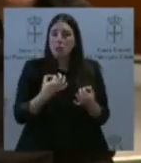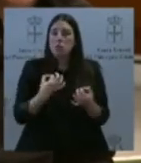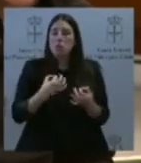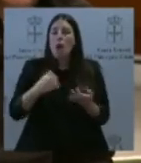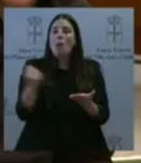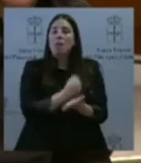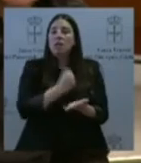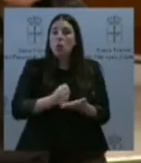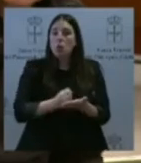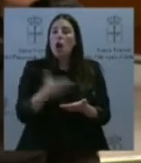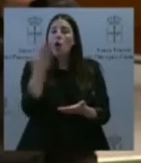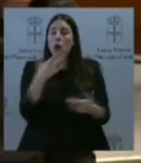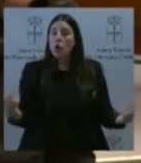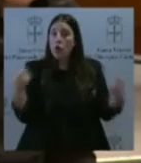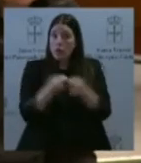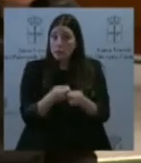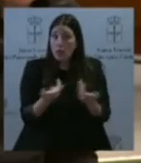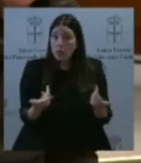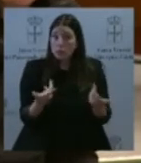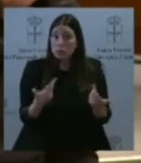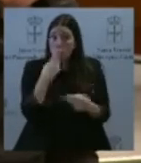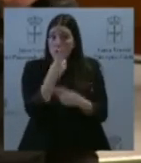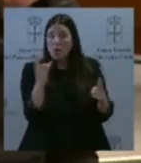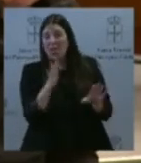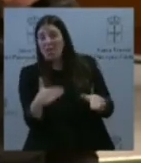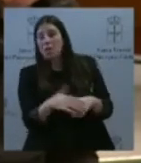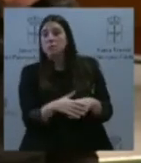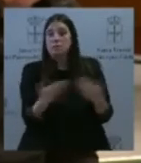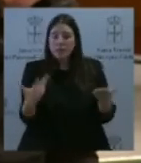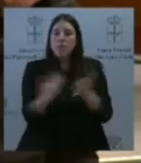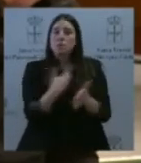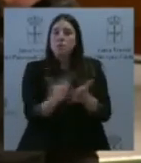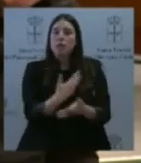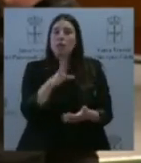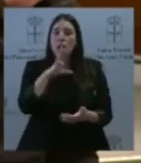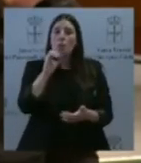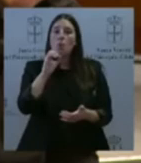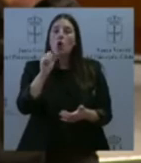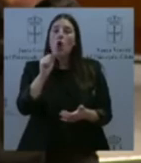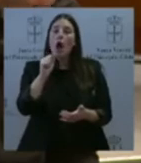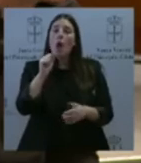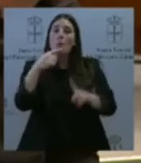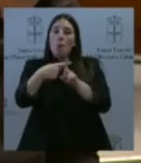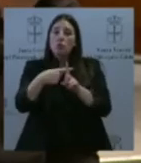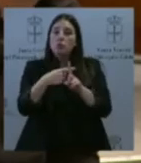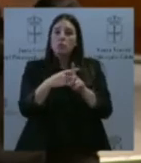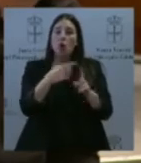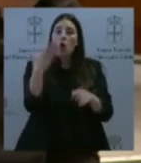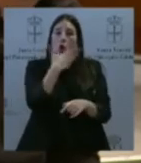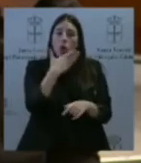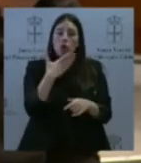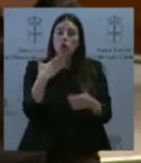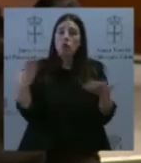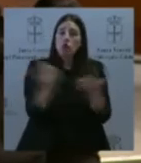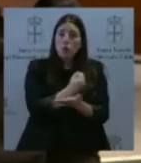turno, explíqueme por qué no se aplica el Proa Plus en todas las edades educativas. ¿Por qué? ¿Qué criterios pedagógicos y científicos manejan ustedes